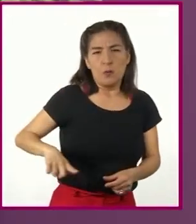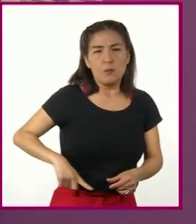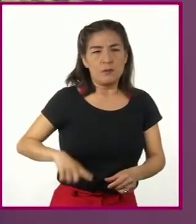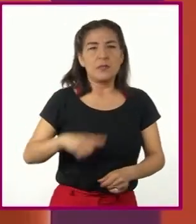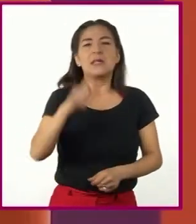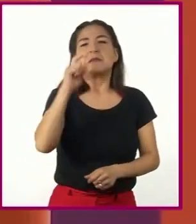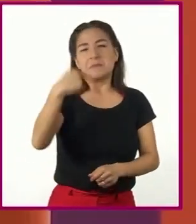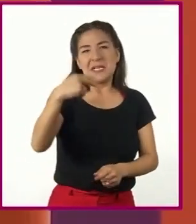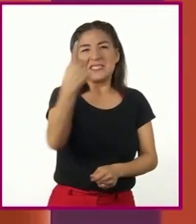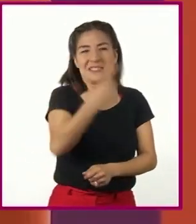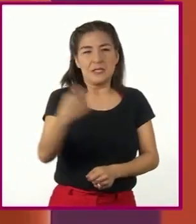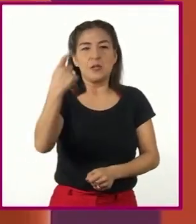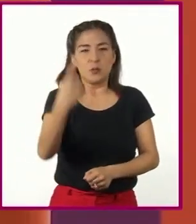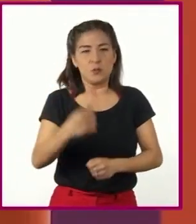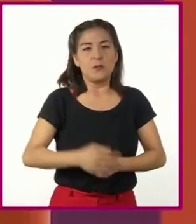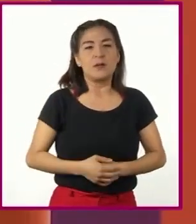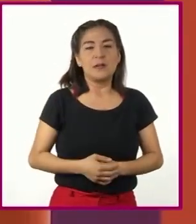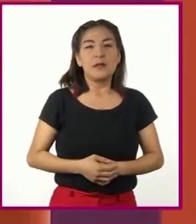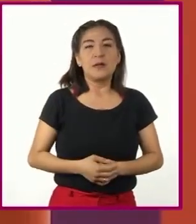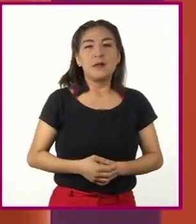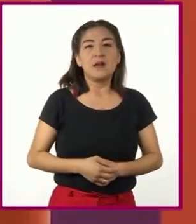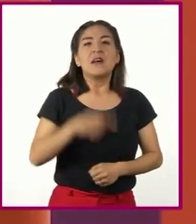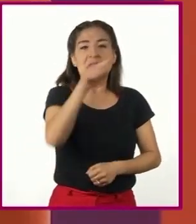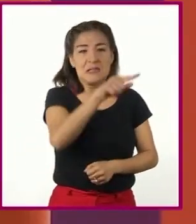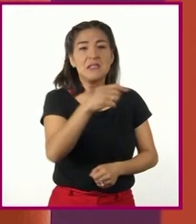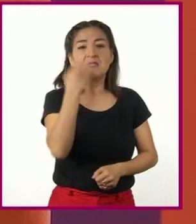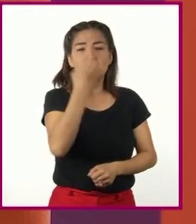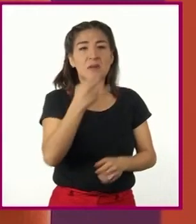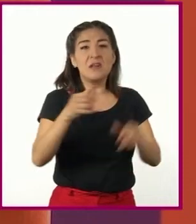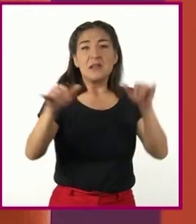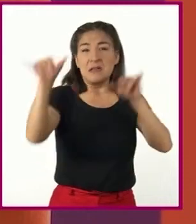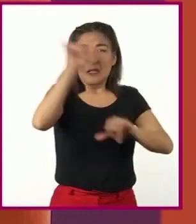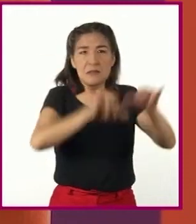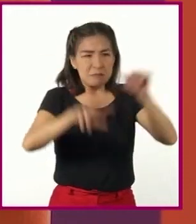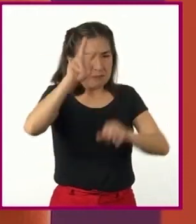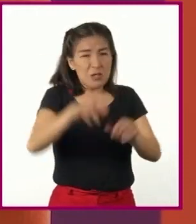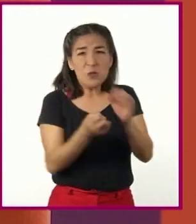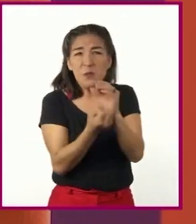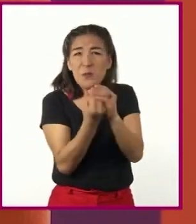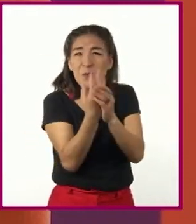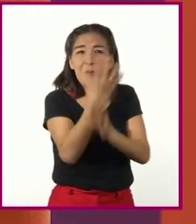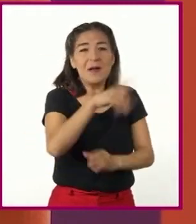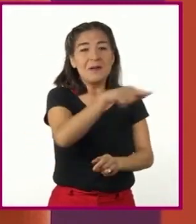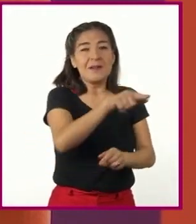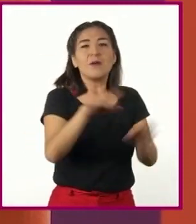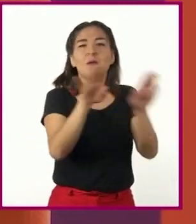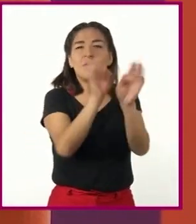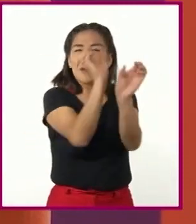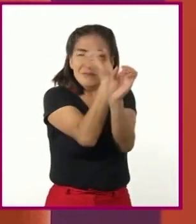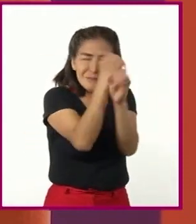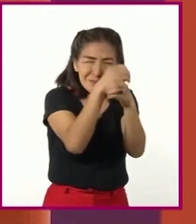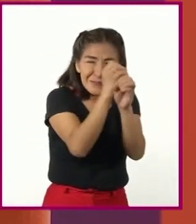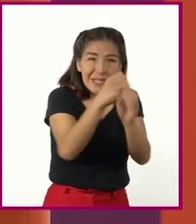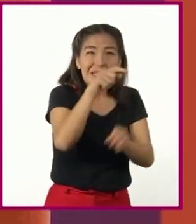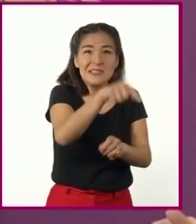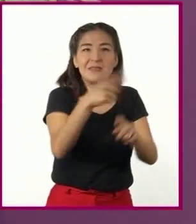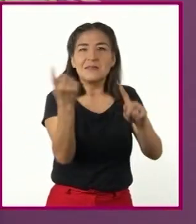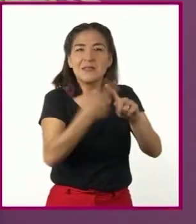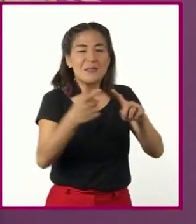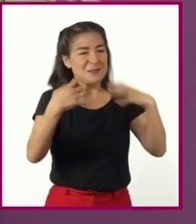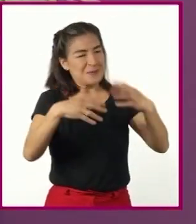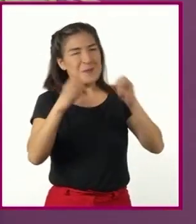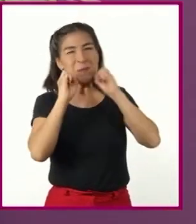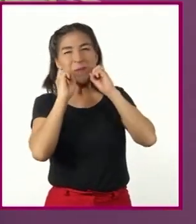101, ahí en Calzada de la Virgen, y los laboratorios eran nuevos y teníamos microscopios electrónicos nuevos, que era